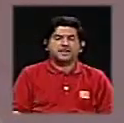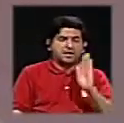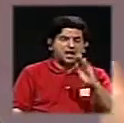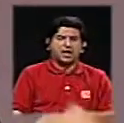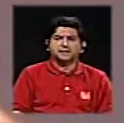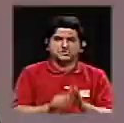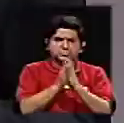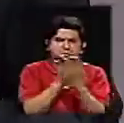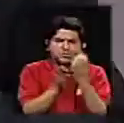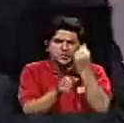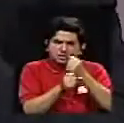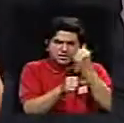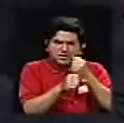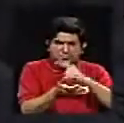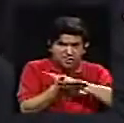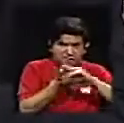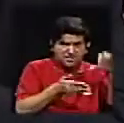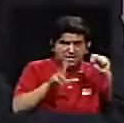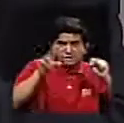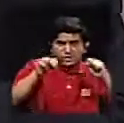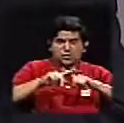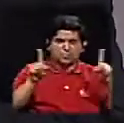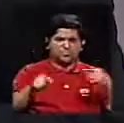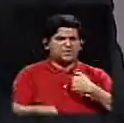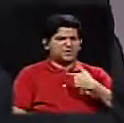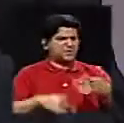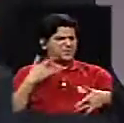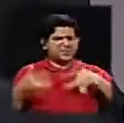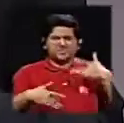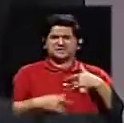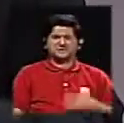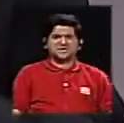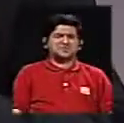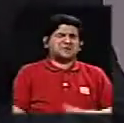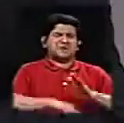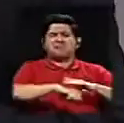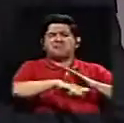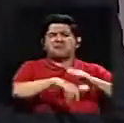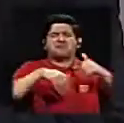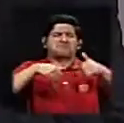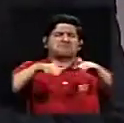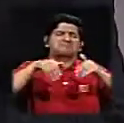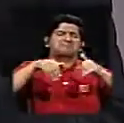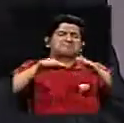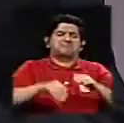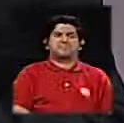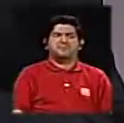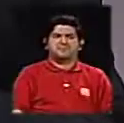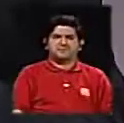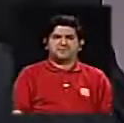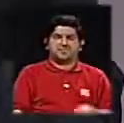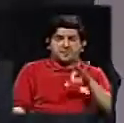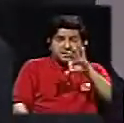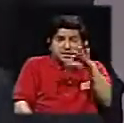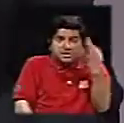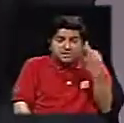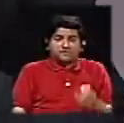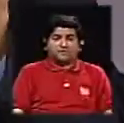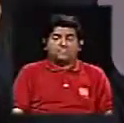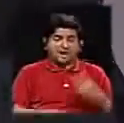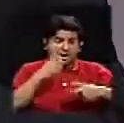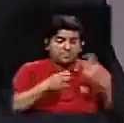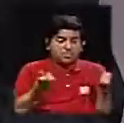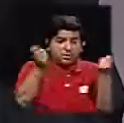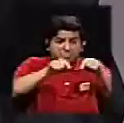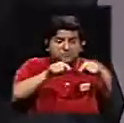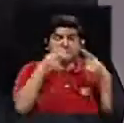tareas si se había limpiado. Pero uno siente que hay una gran laxitud, por decirlo así, una gran ligereza, que ocurre un daño y